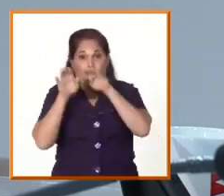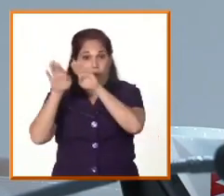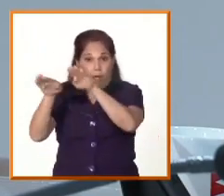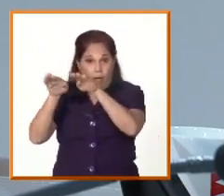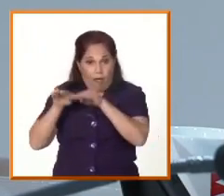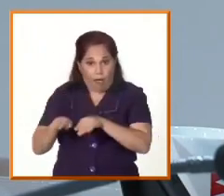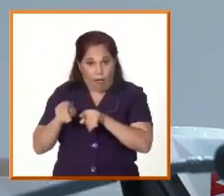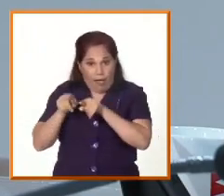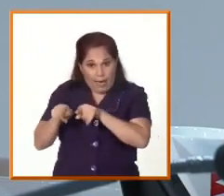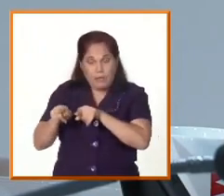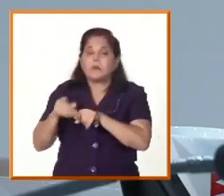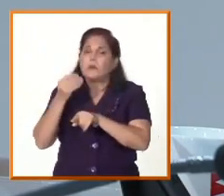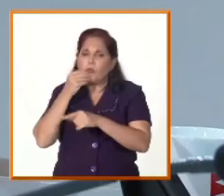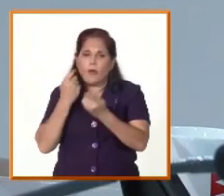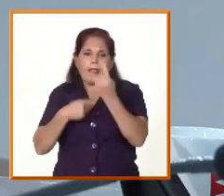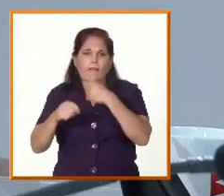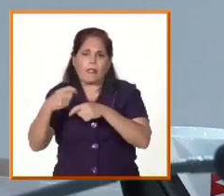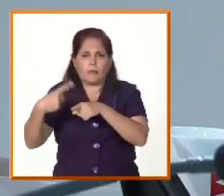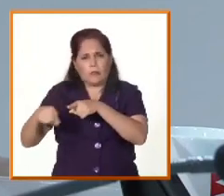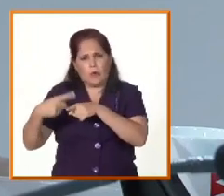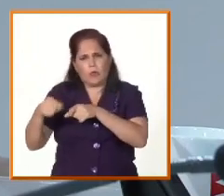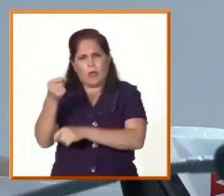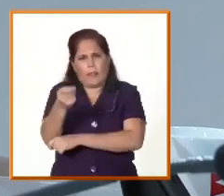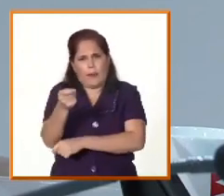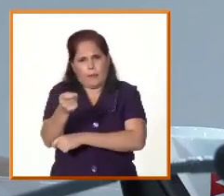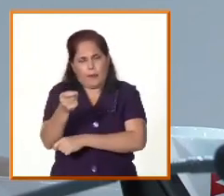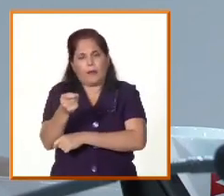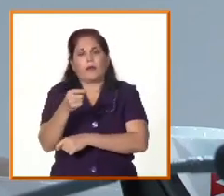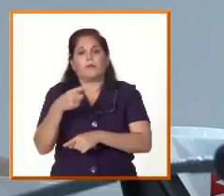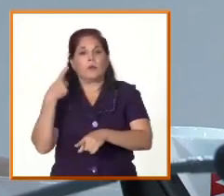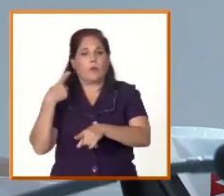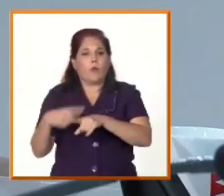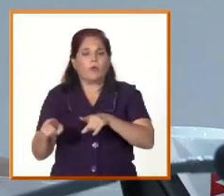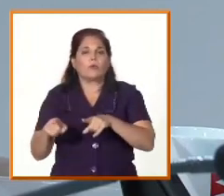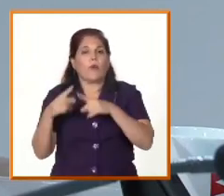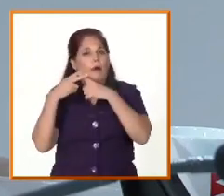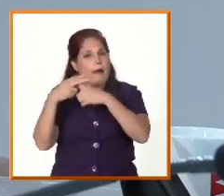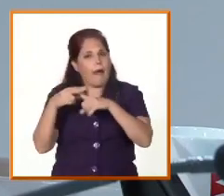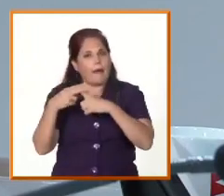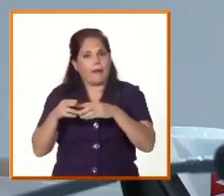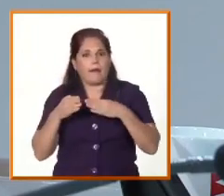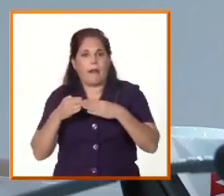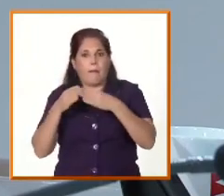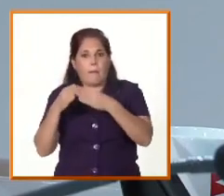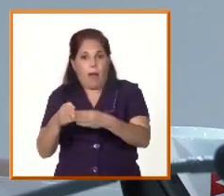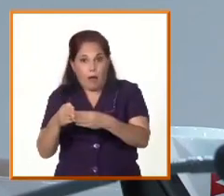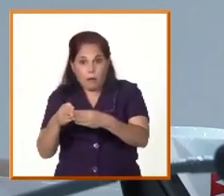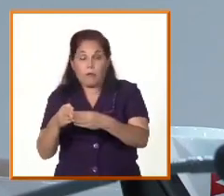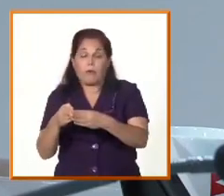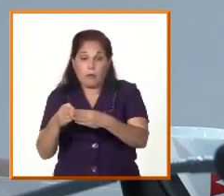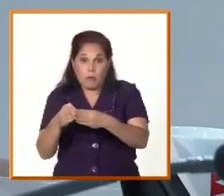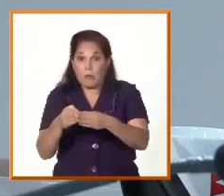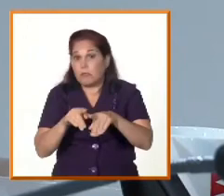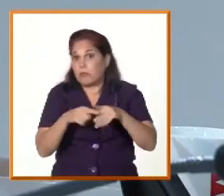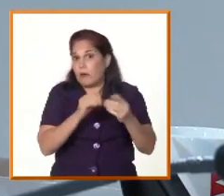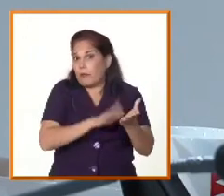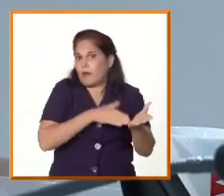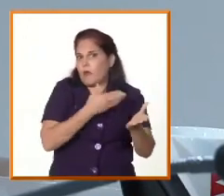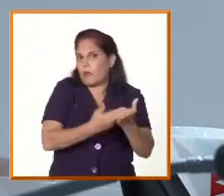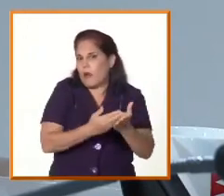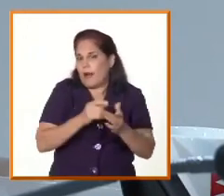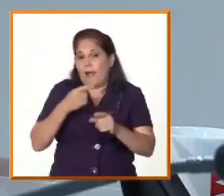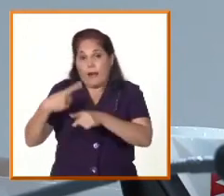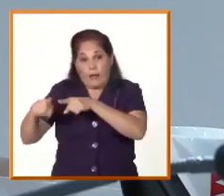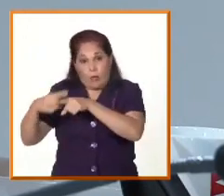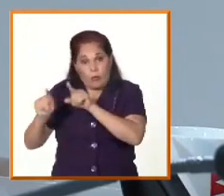en las entidades especializadas brindan el servicio de construcción y reparación de embarcaciones O sea a partir de esos recursos propios de